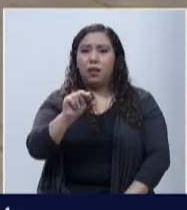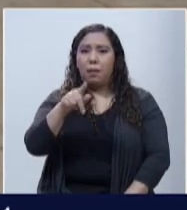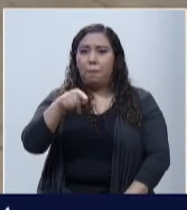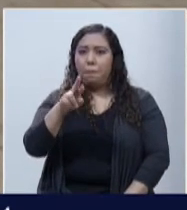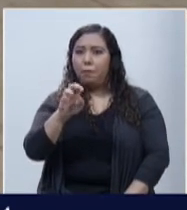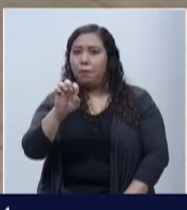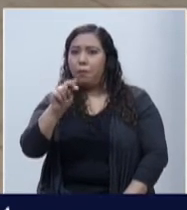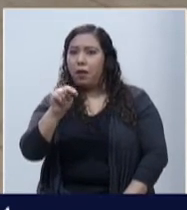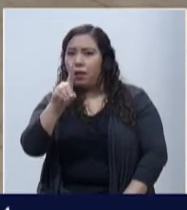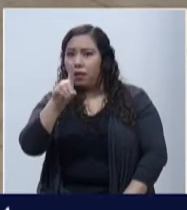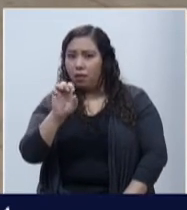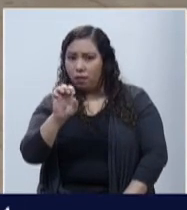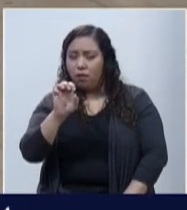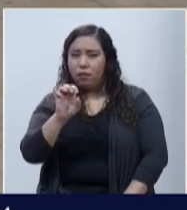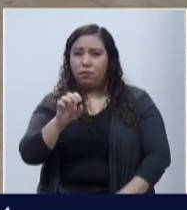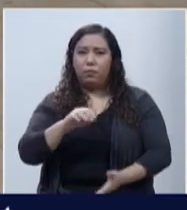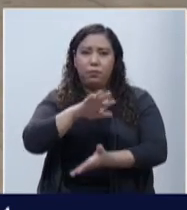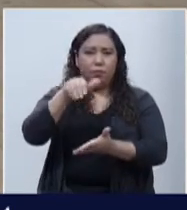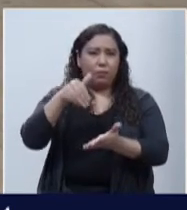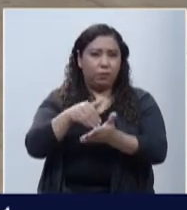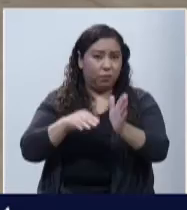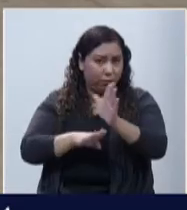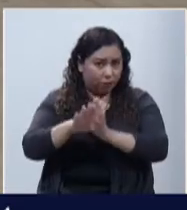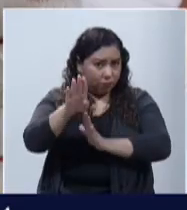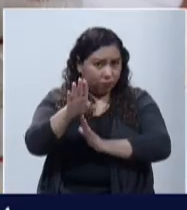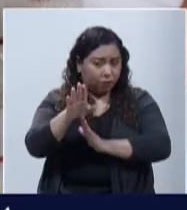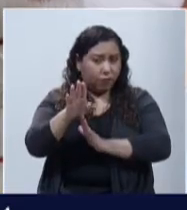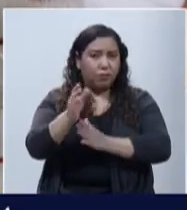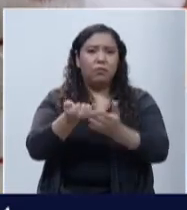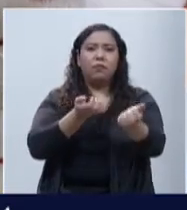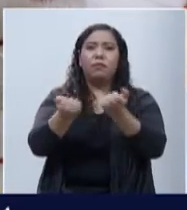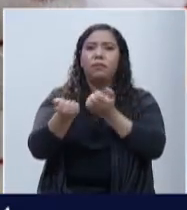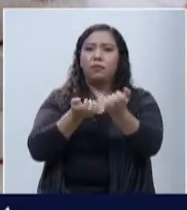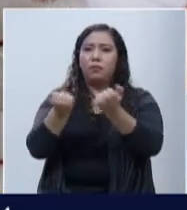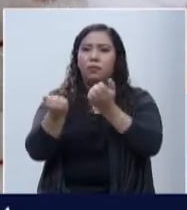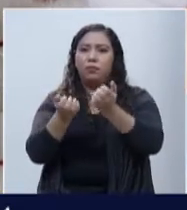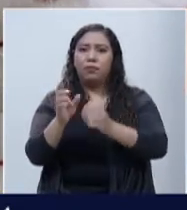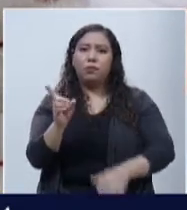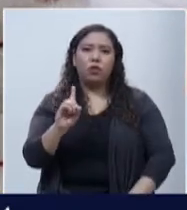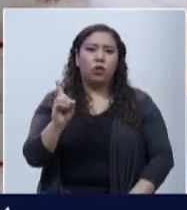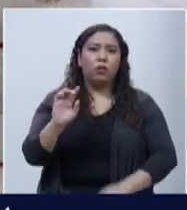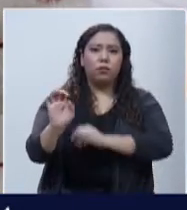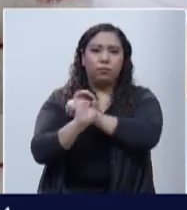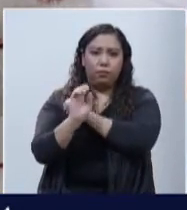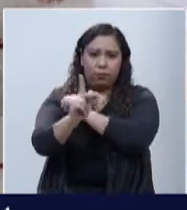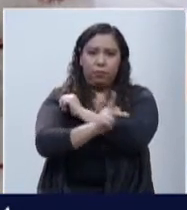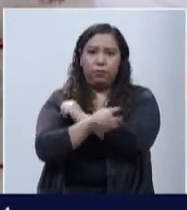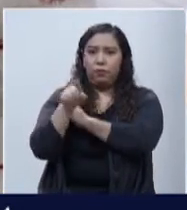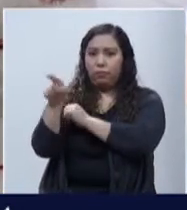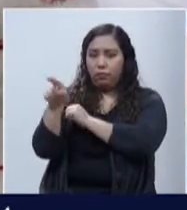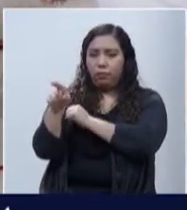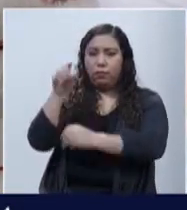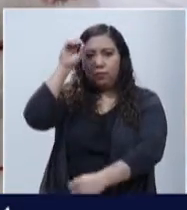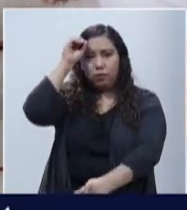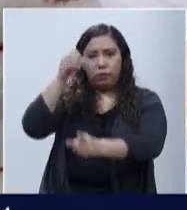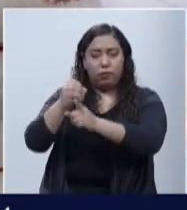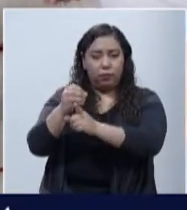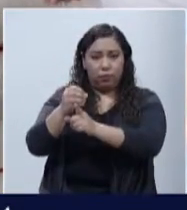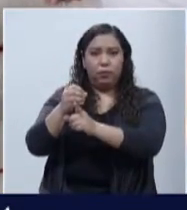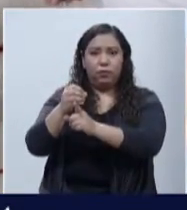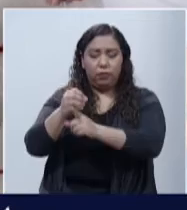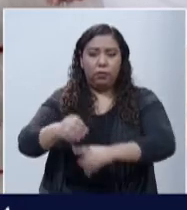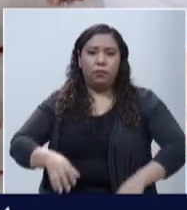y ejecutado por el centro de desarrollo empresarial mipyme región del paraíso que tiene como objetivo potenciar